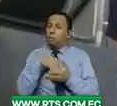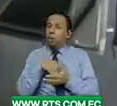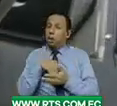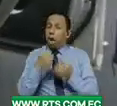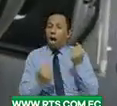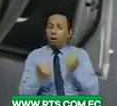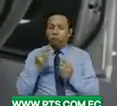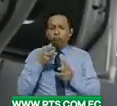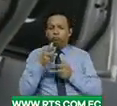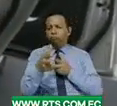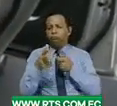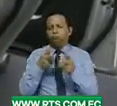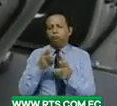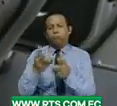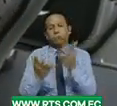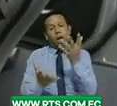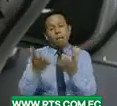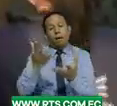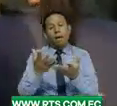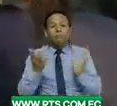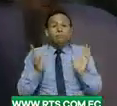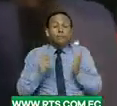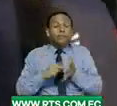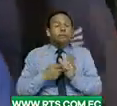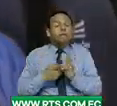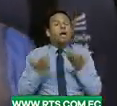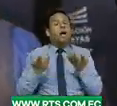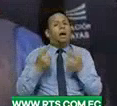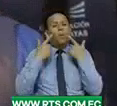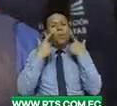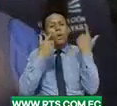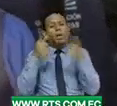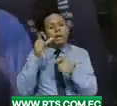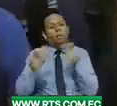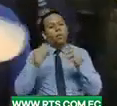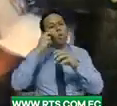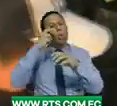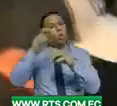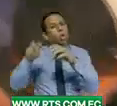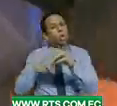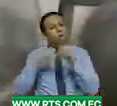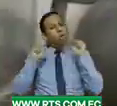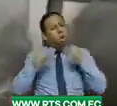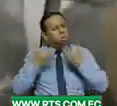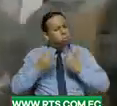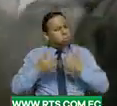dicen, es que los turistas puedan caminar tranquilos a cualquier hora.